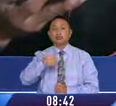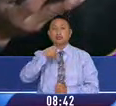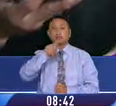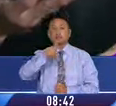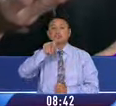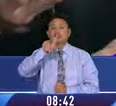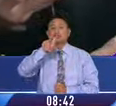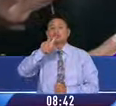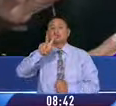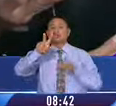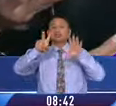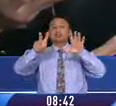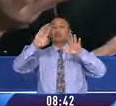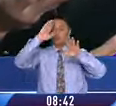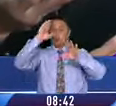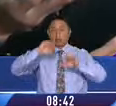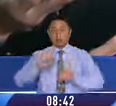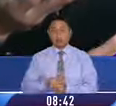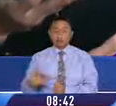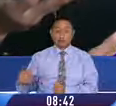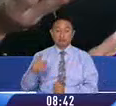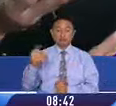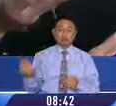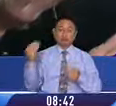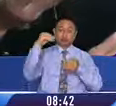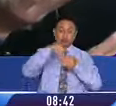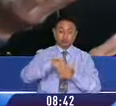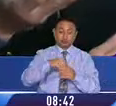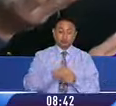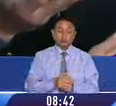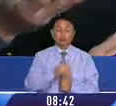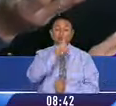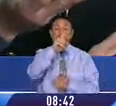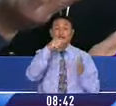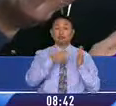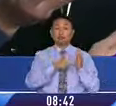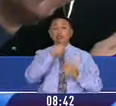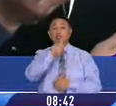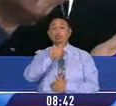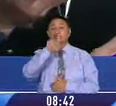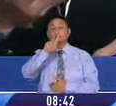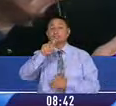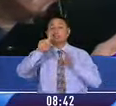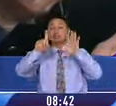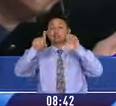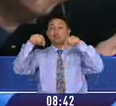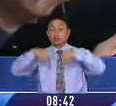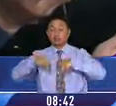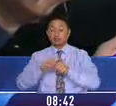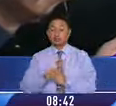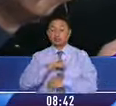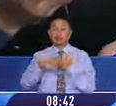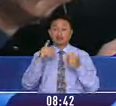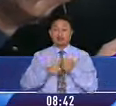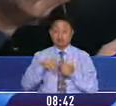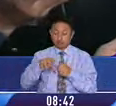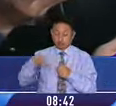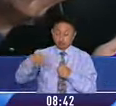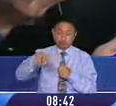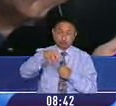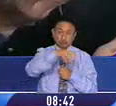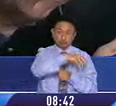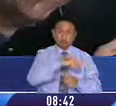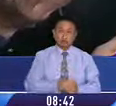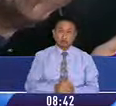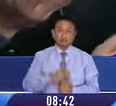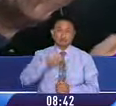1.126 son los que ha dicho la policía que se integran. Y estos 1.126 lo que sí es que tienen que estar adecuadamente distribuidos en el territorio. Recuerden